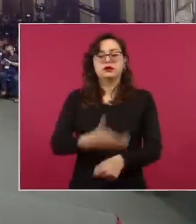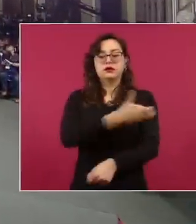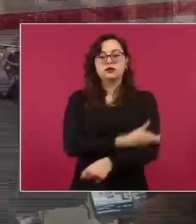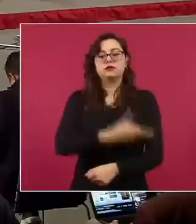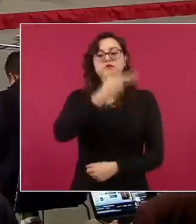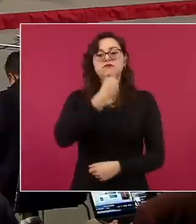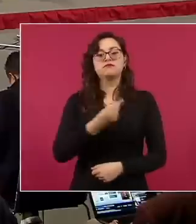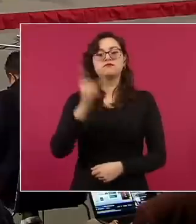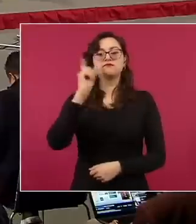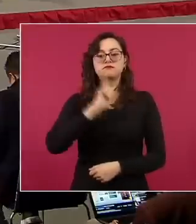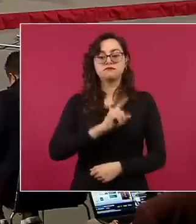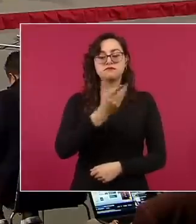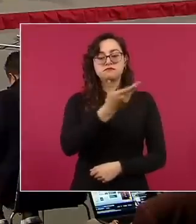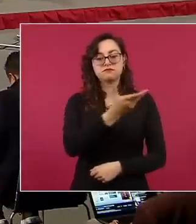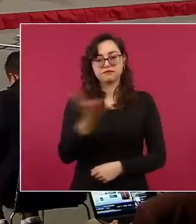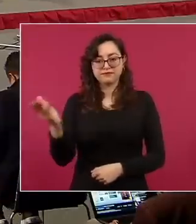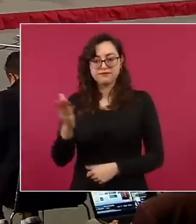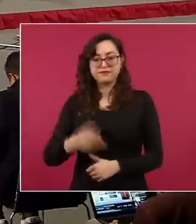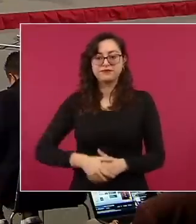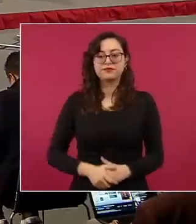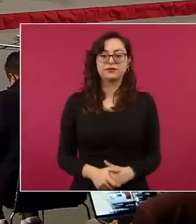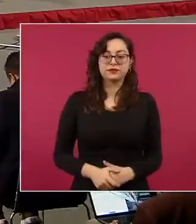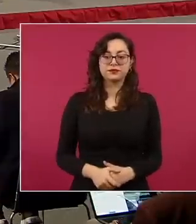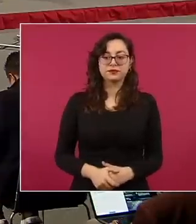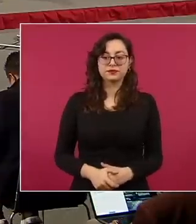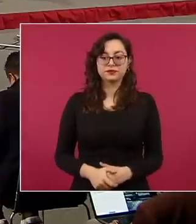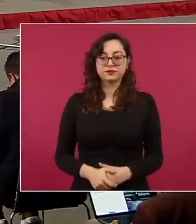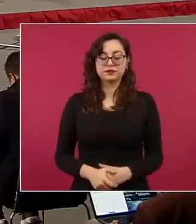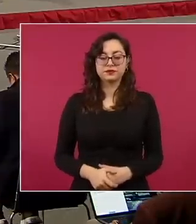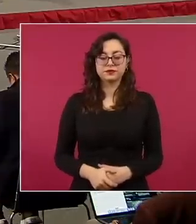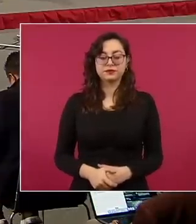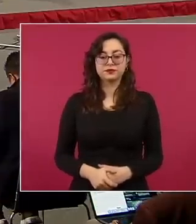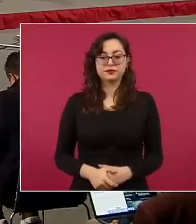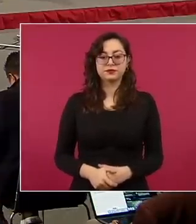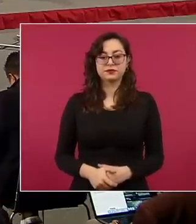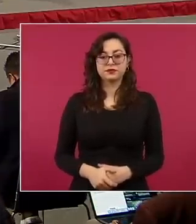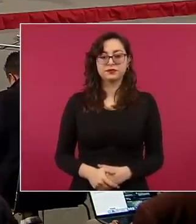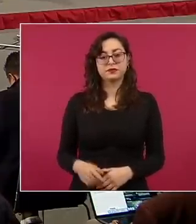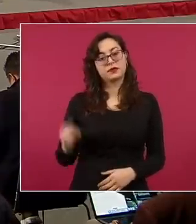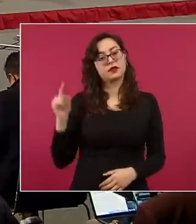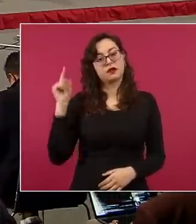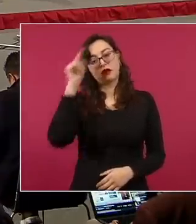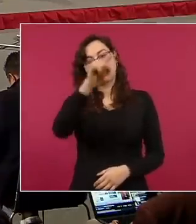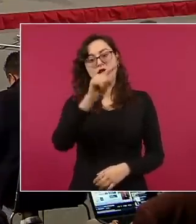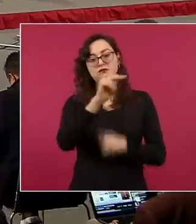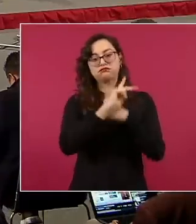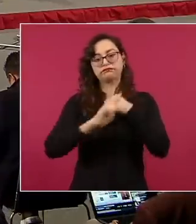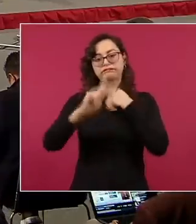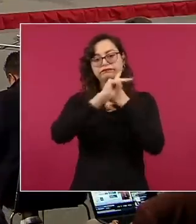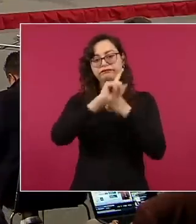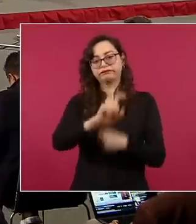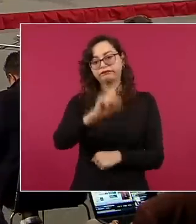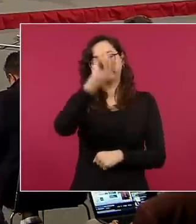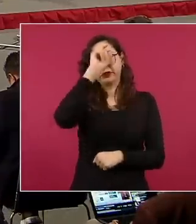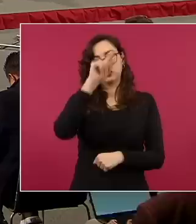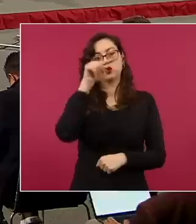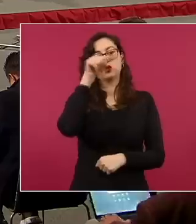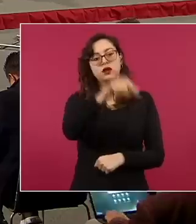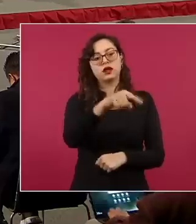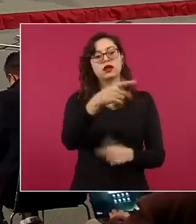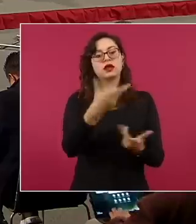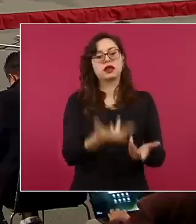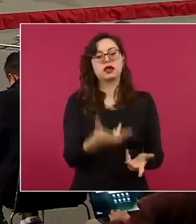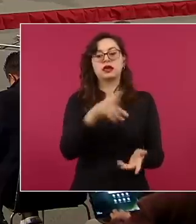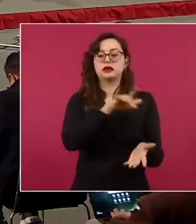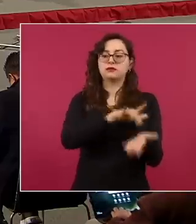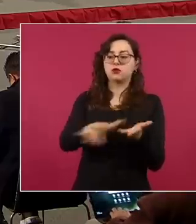Bueno, respecto a las actividades del equipo mexicano en Turquía y del respaldo a Siria,